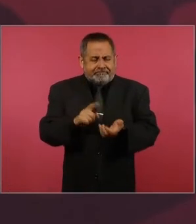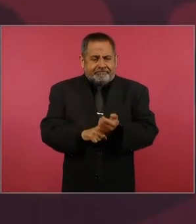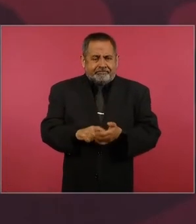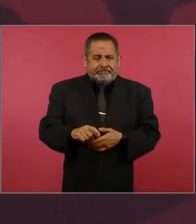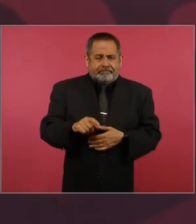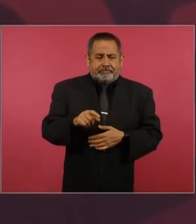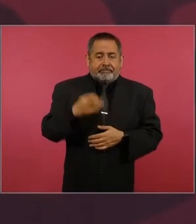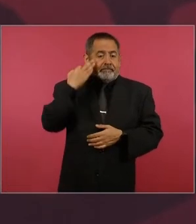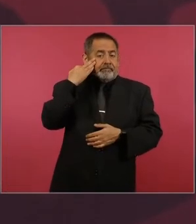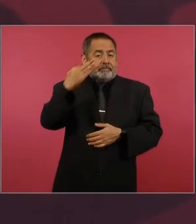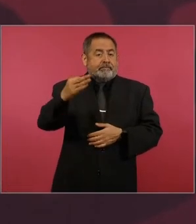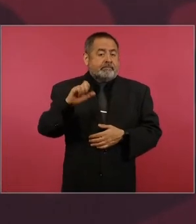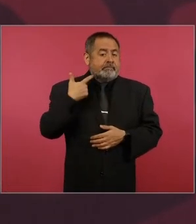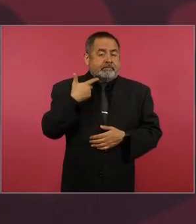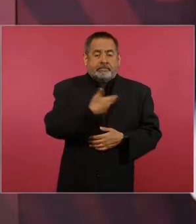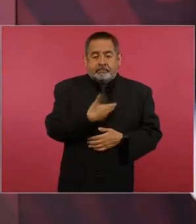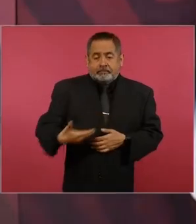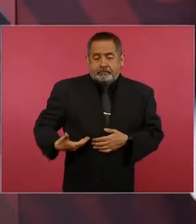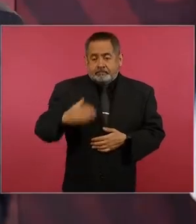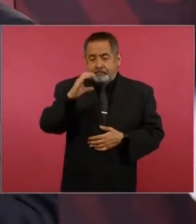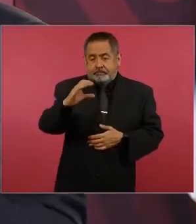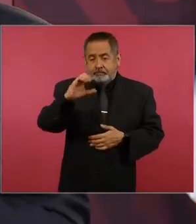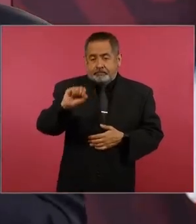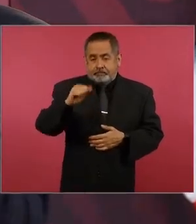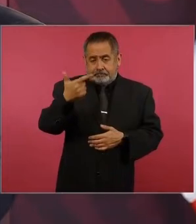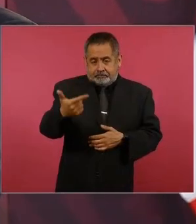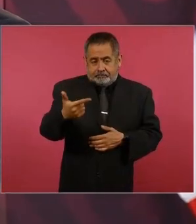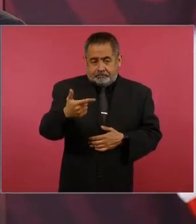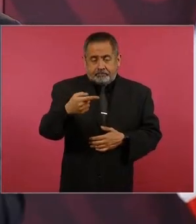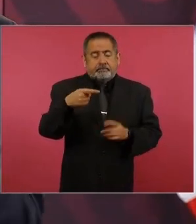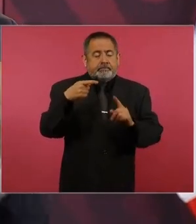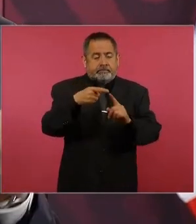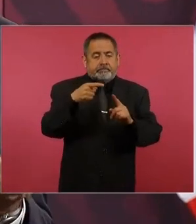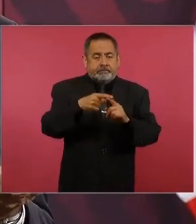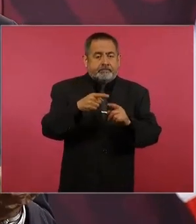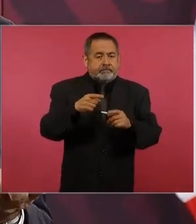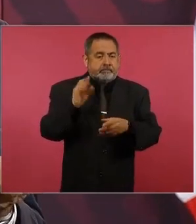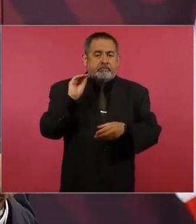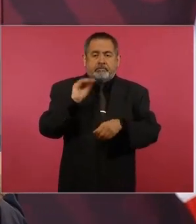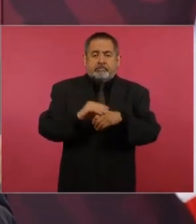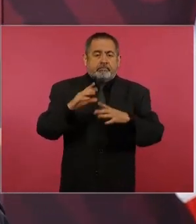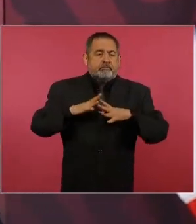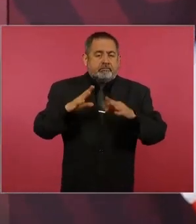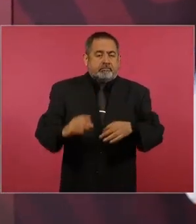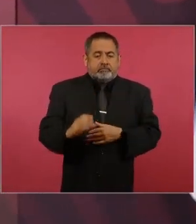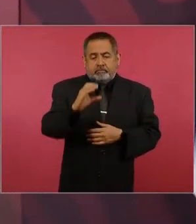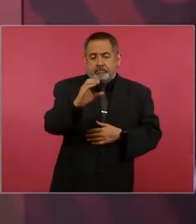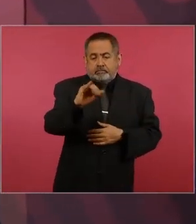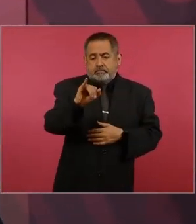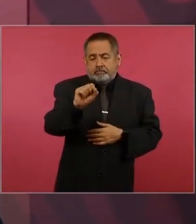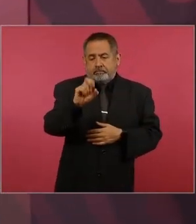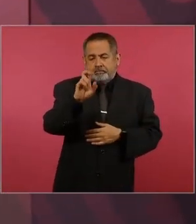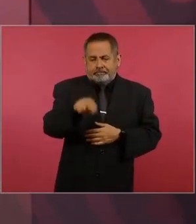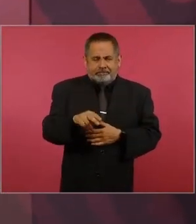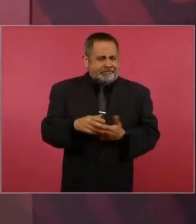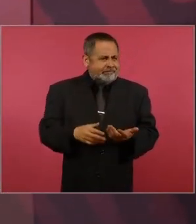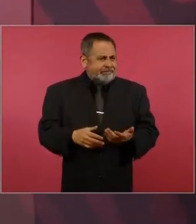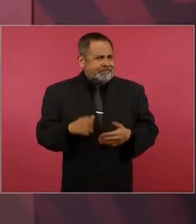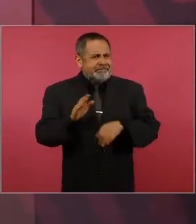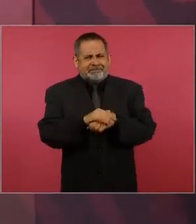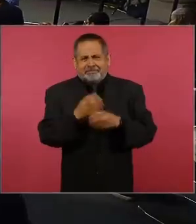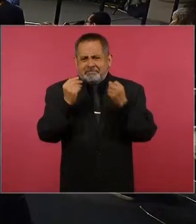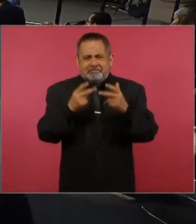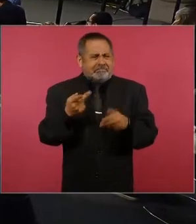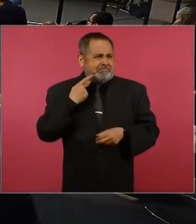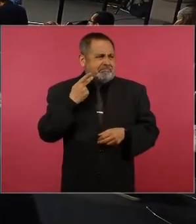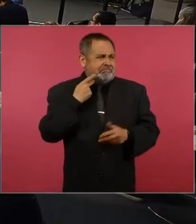en el sexenio de Salinas y por qué tantos asesinatos políticos y por qué tantos